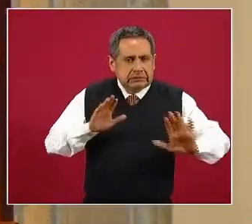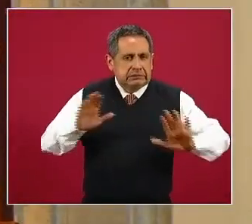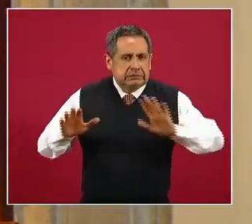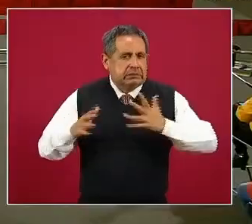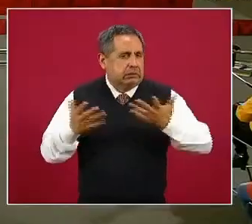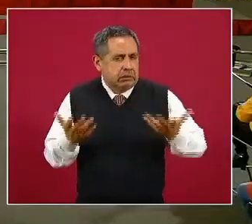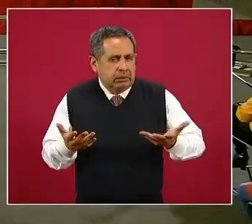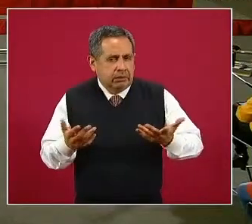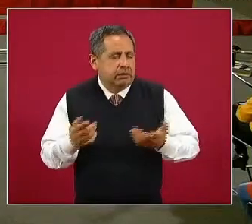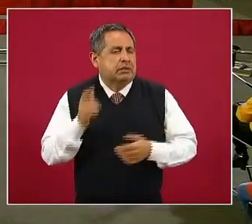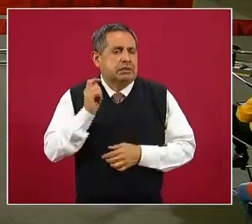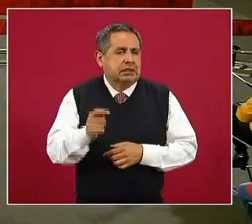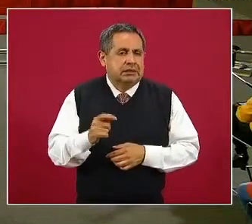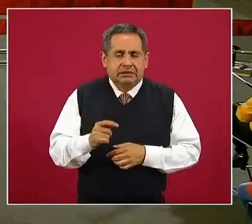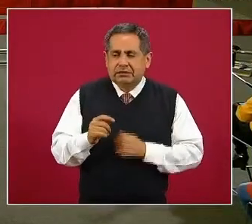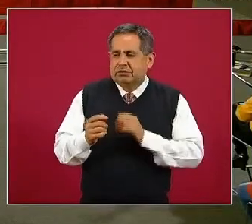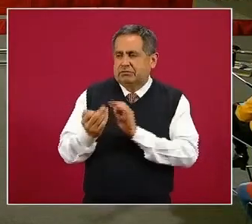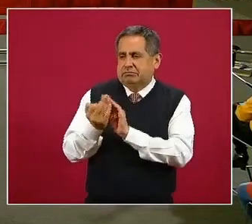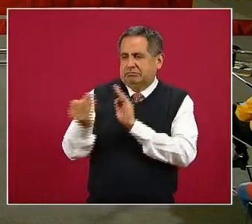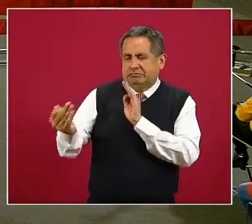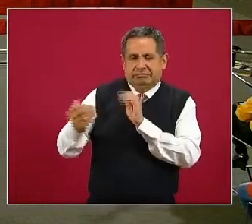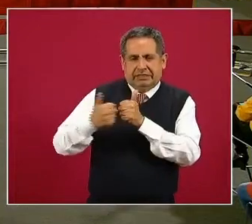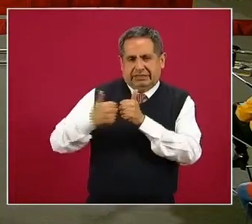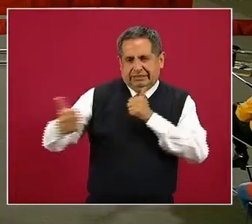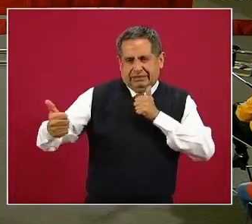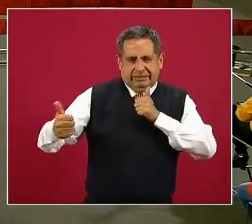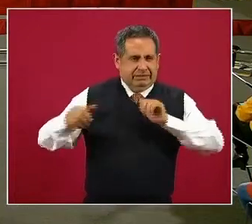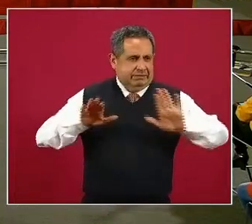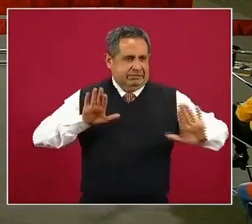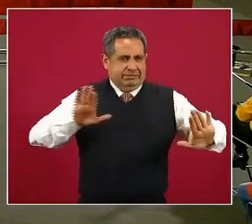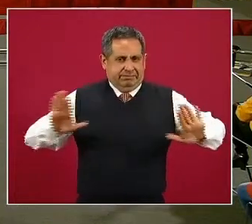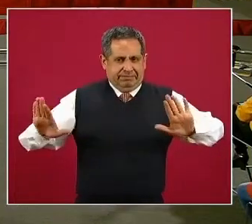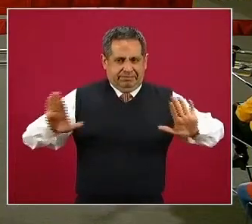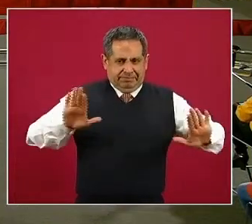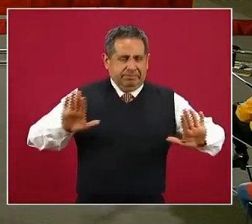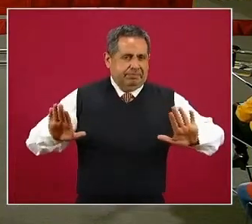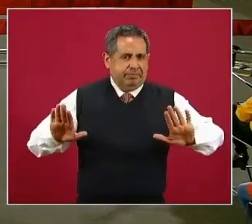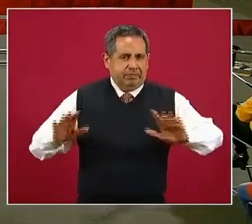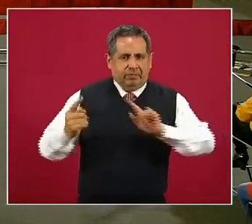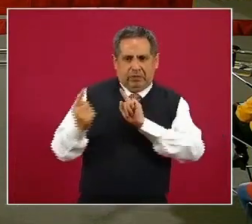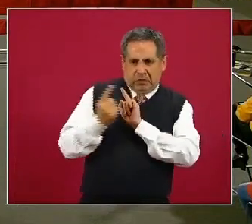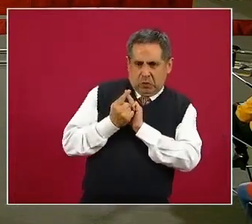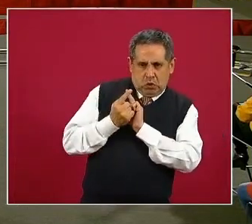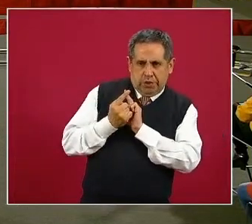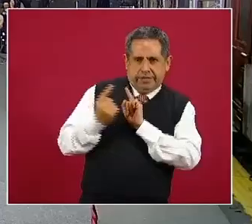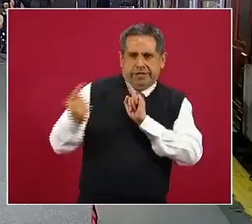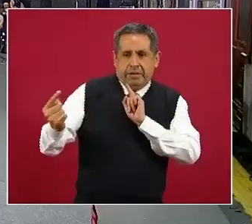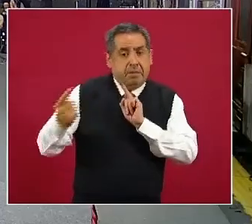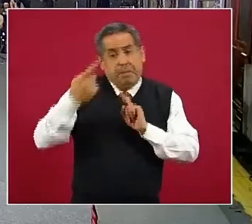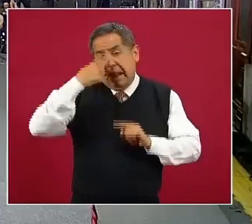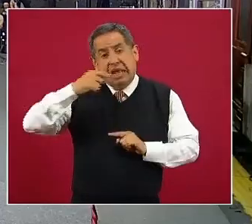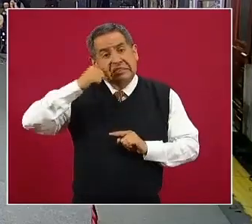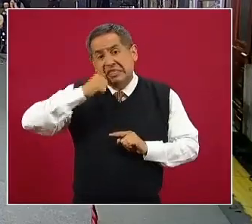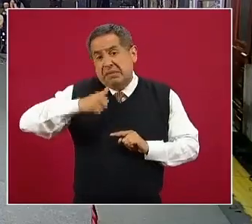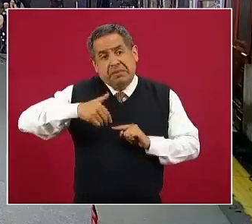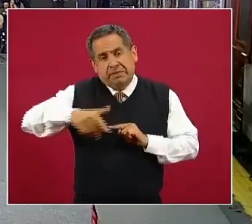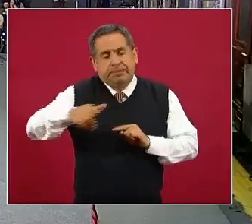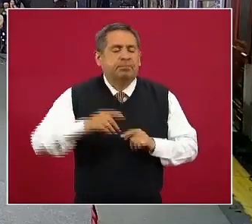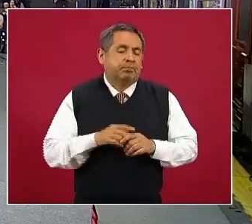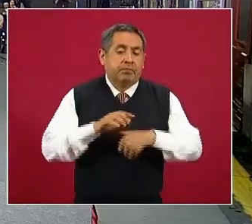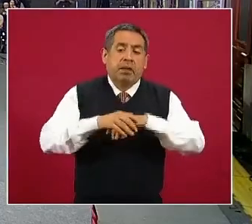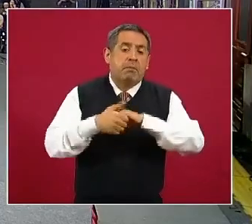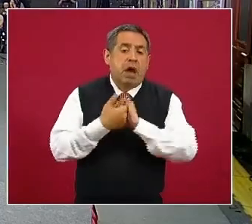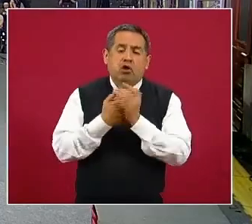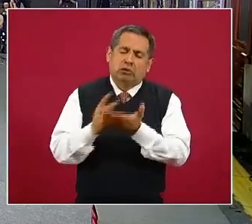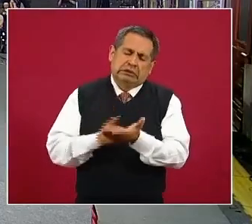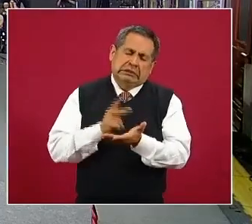¿Cuáles son? Mantener la sana distancia, esta es una actividad que vamos a tenerla que hacer de ahora en adelante y siempre. El lavado de manos